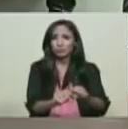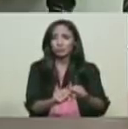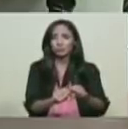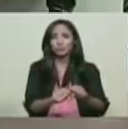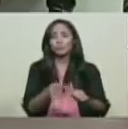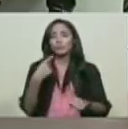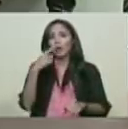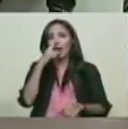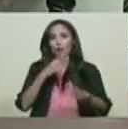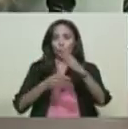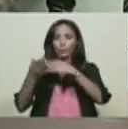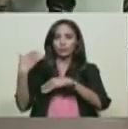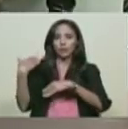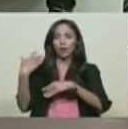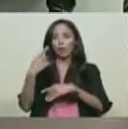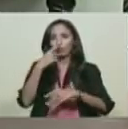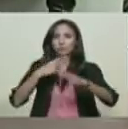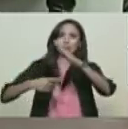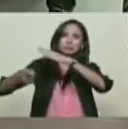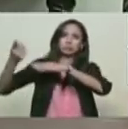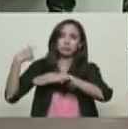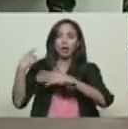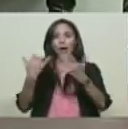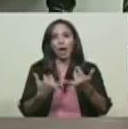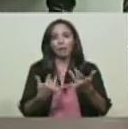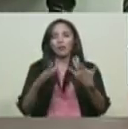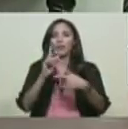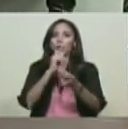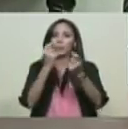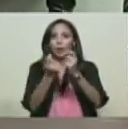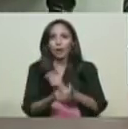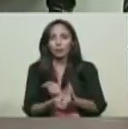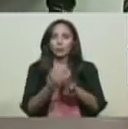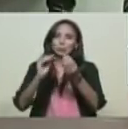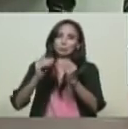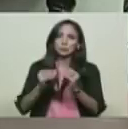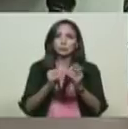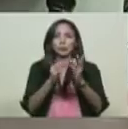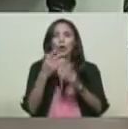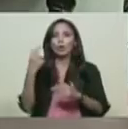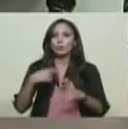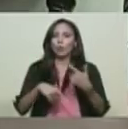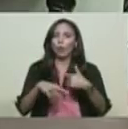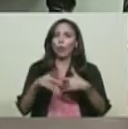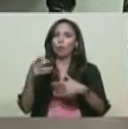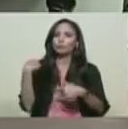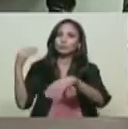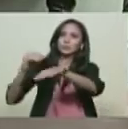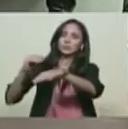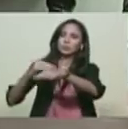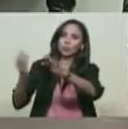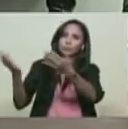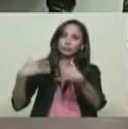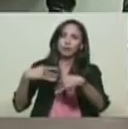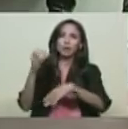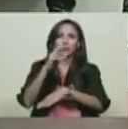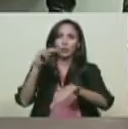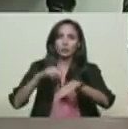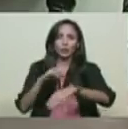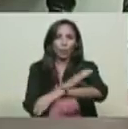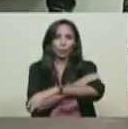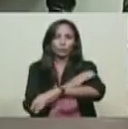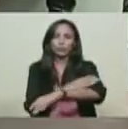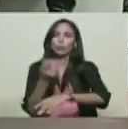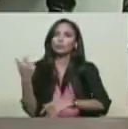En el año 2016, apenas se estaba instalando, fui citado por la Asamblea Nacional y